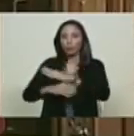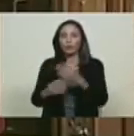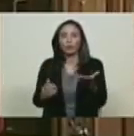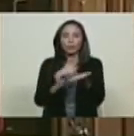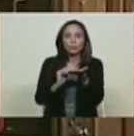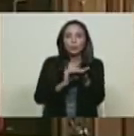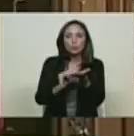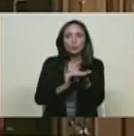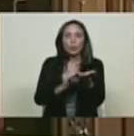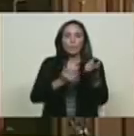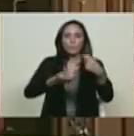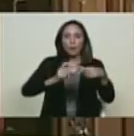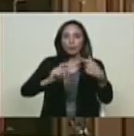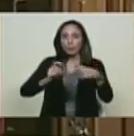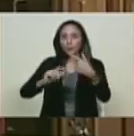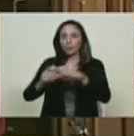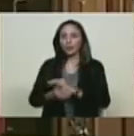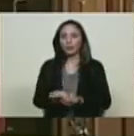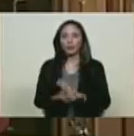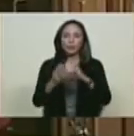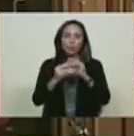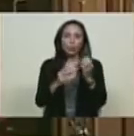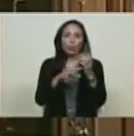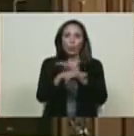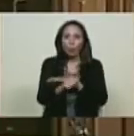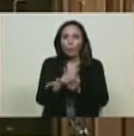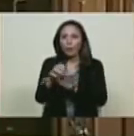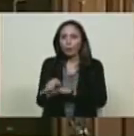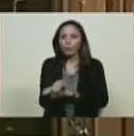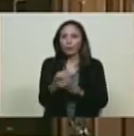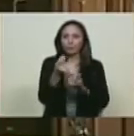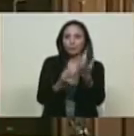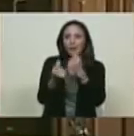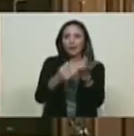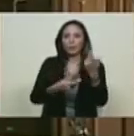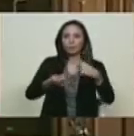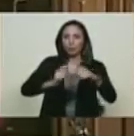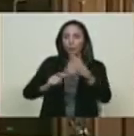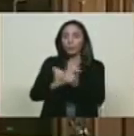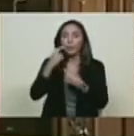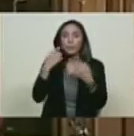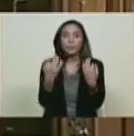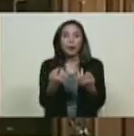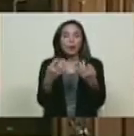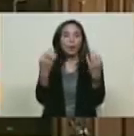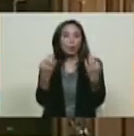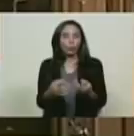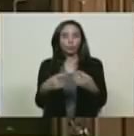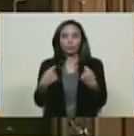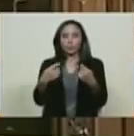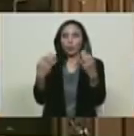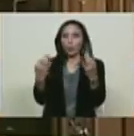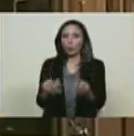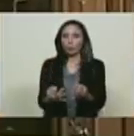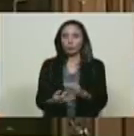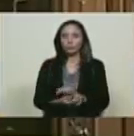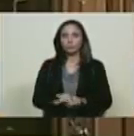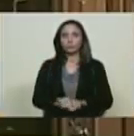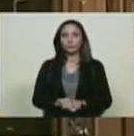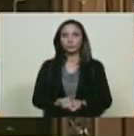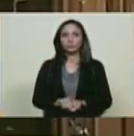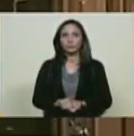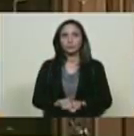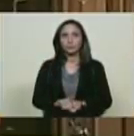del mercado, de estabilización de las inversiones y de precios correctos, de precios justos,